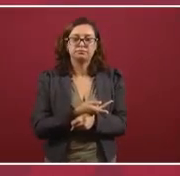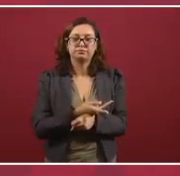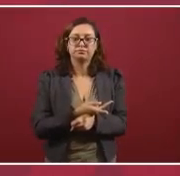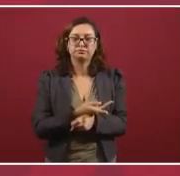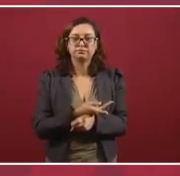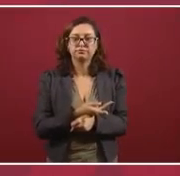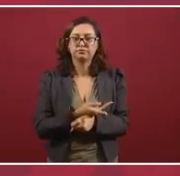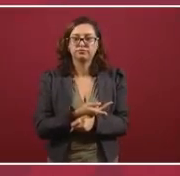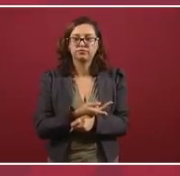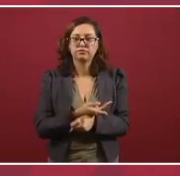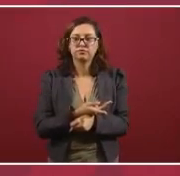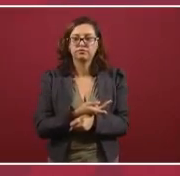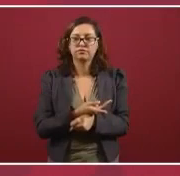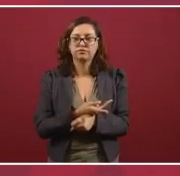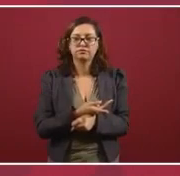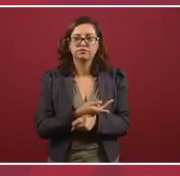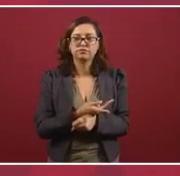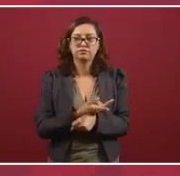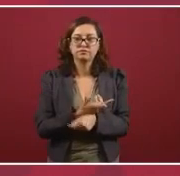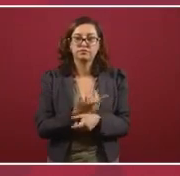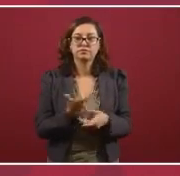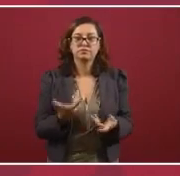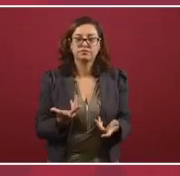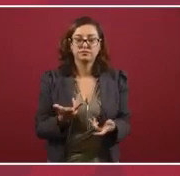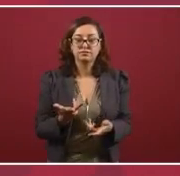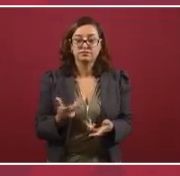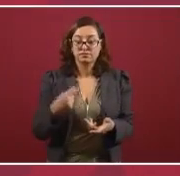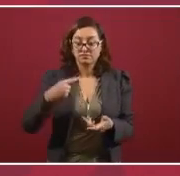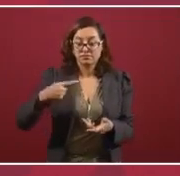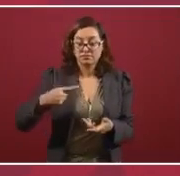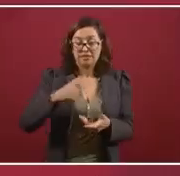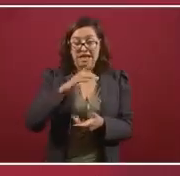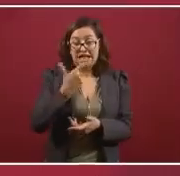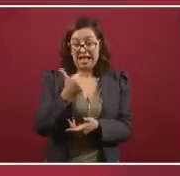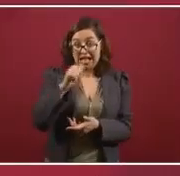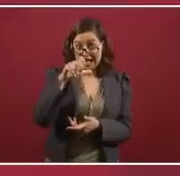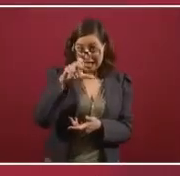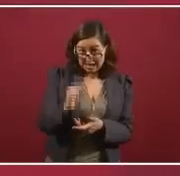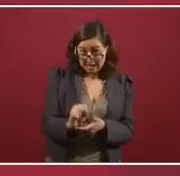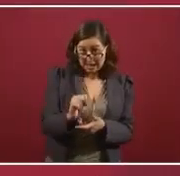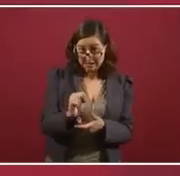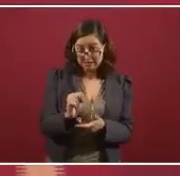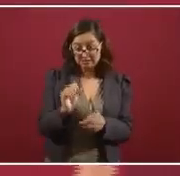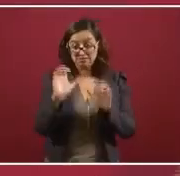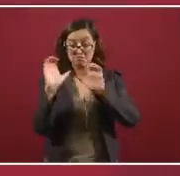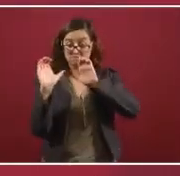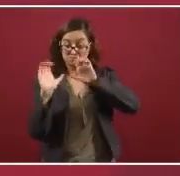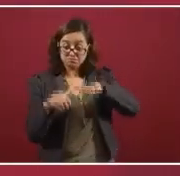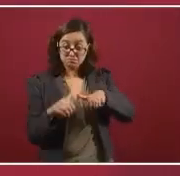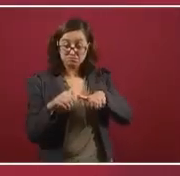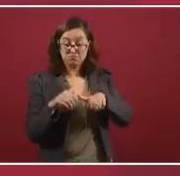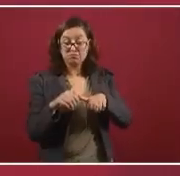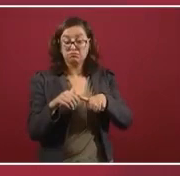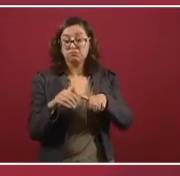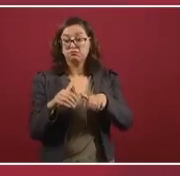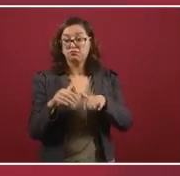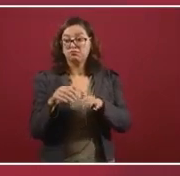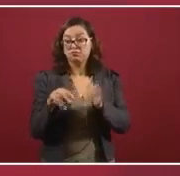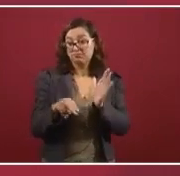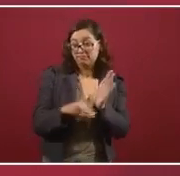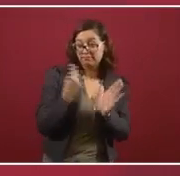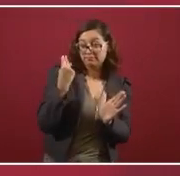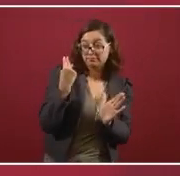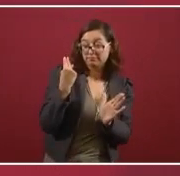un contrato de gas para nosotros, que significaba una ventaja